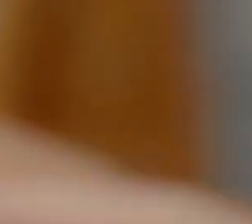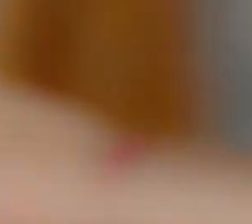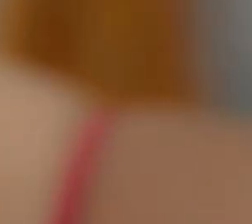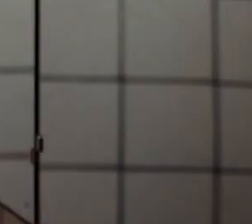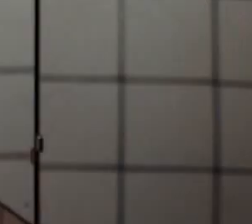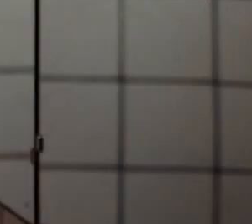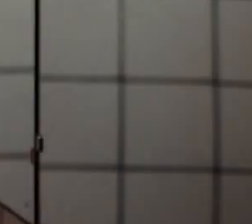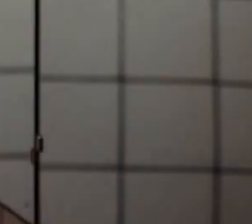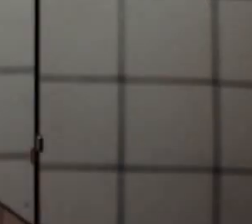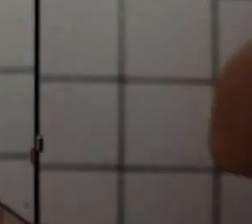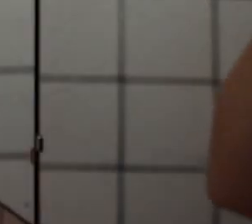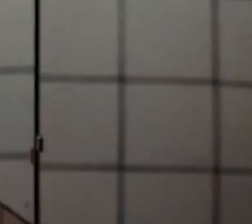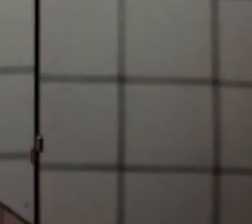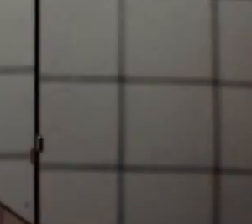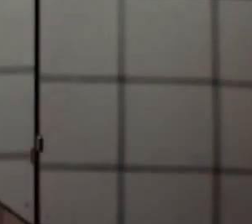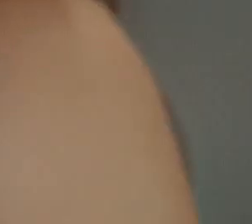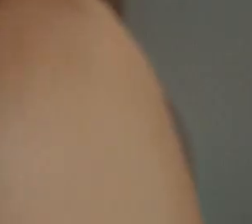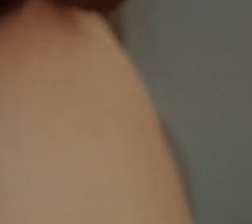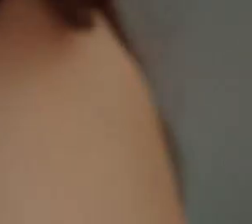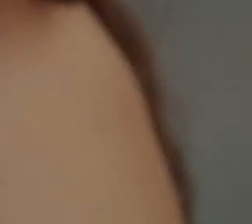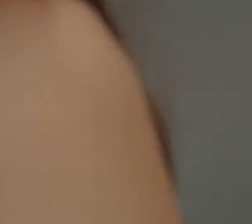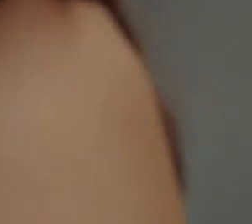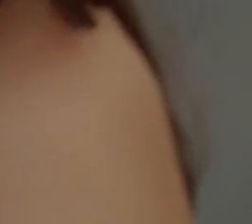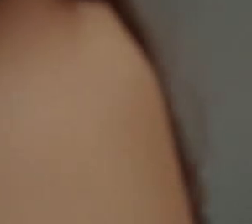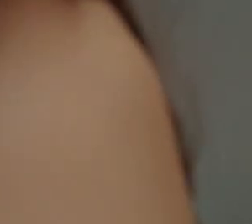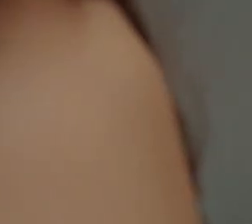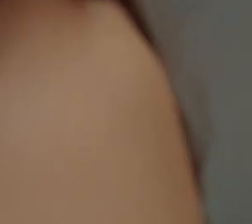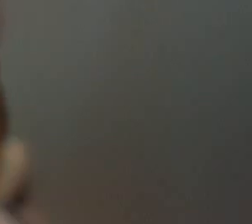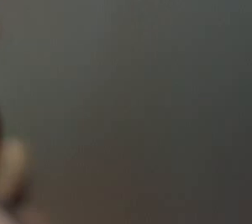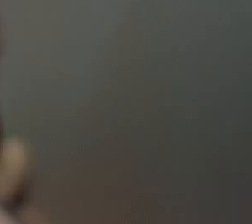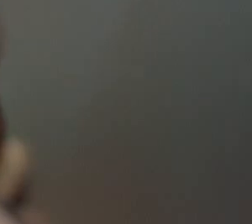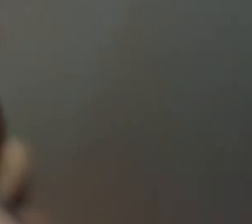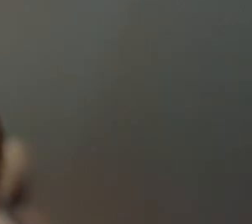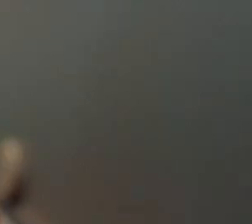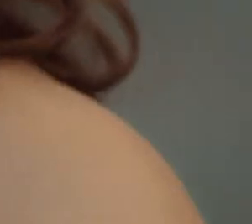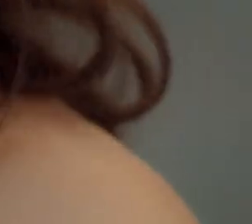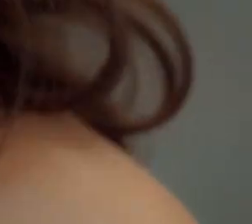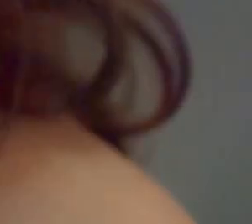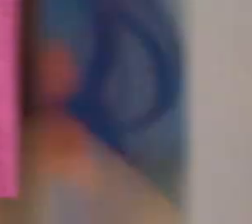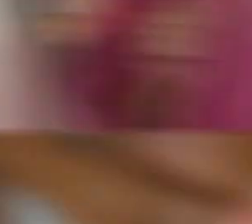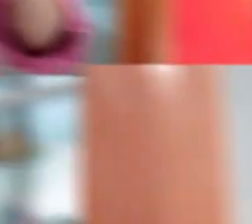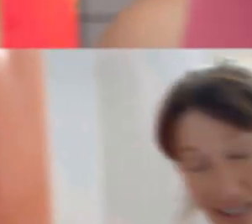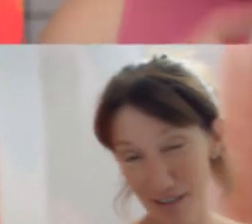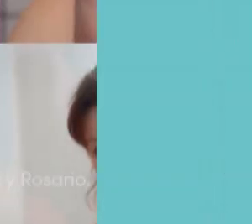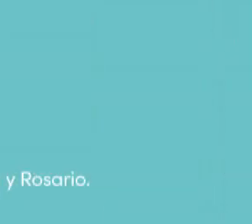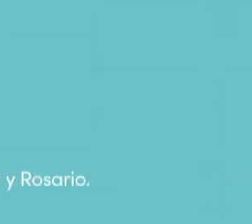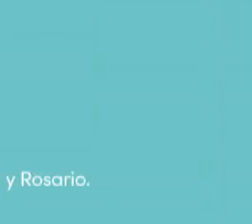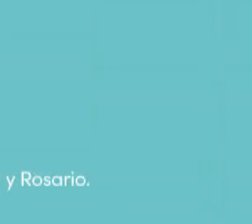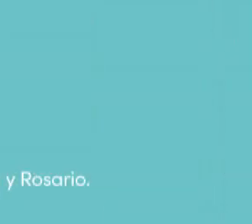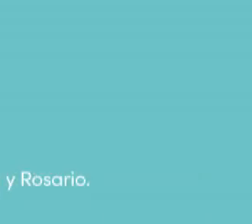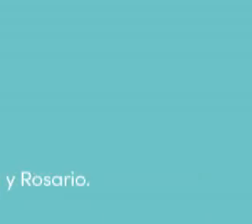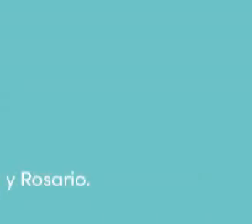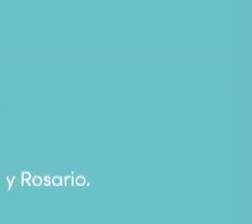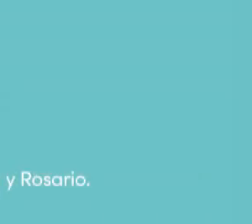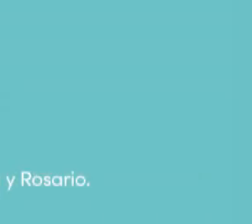está copado. Eso a mí me encanta. No hay comparación con el DAB. Es sublime. 9 de cada